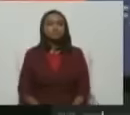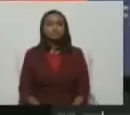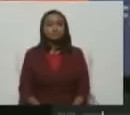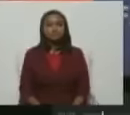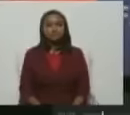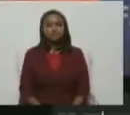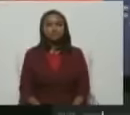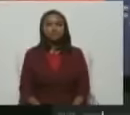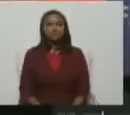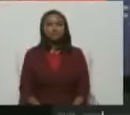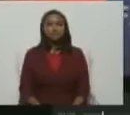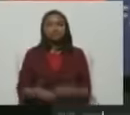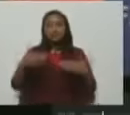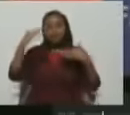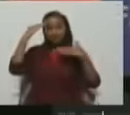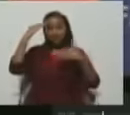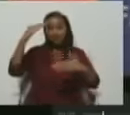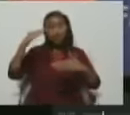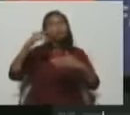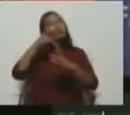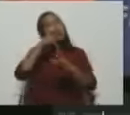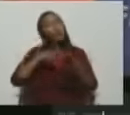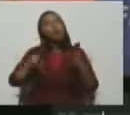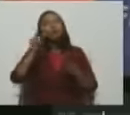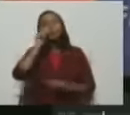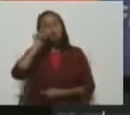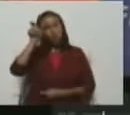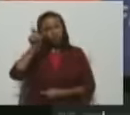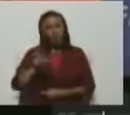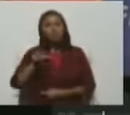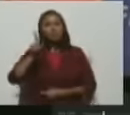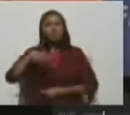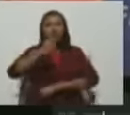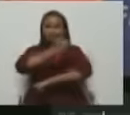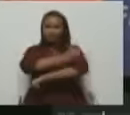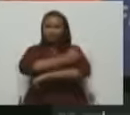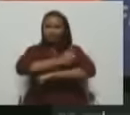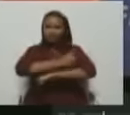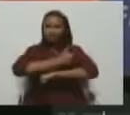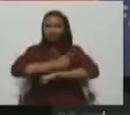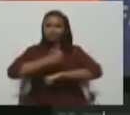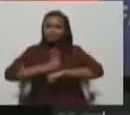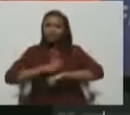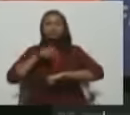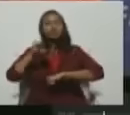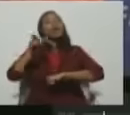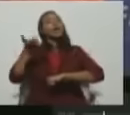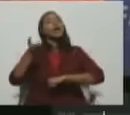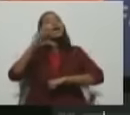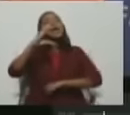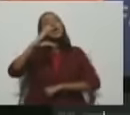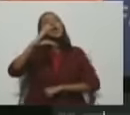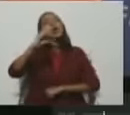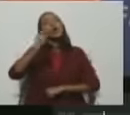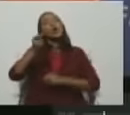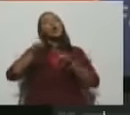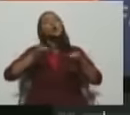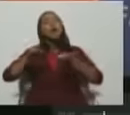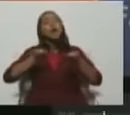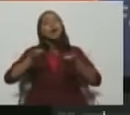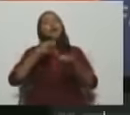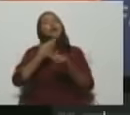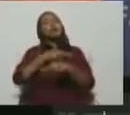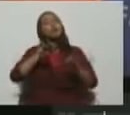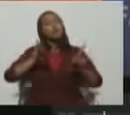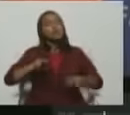Saludar al compañero Josnel Peraza Machado, Contralor General de la República Bolivariana